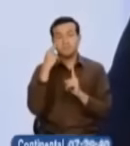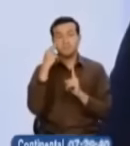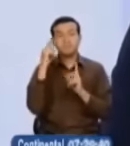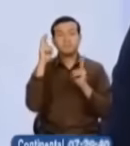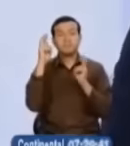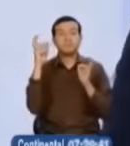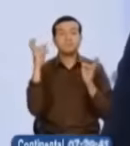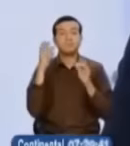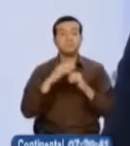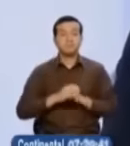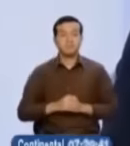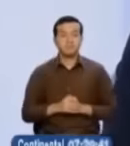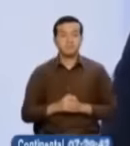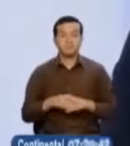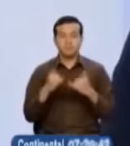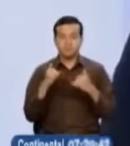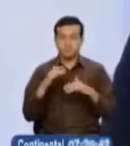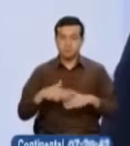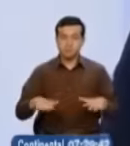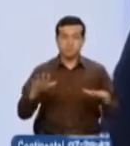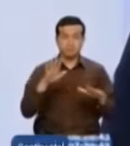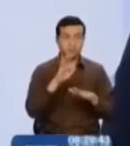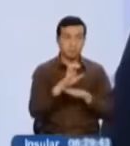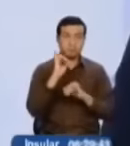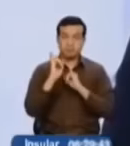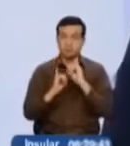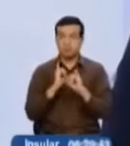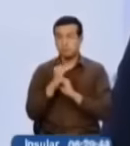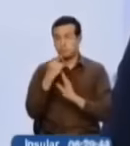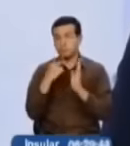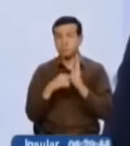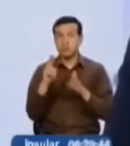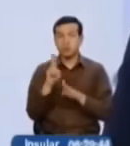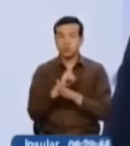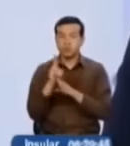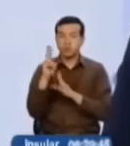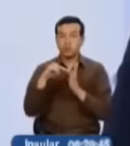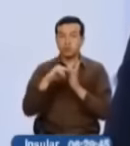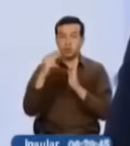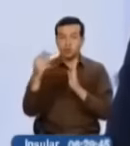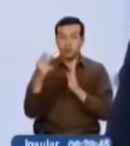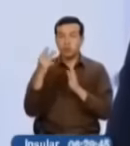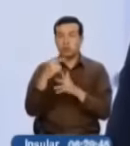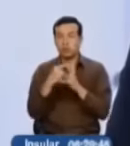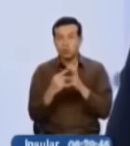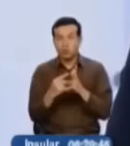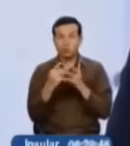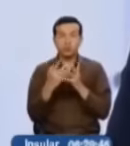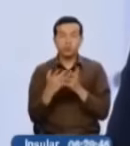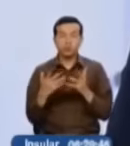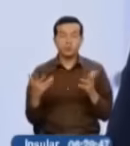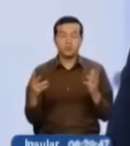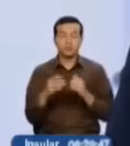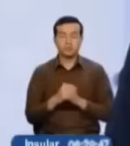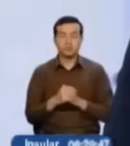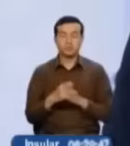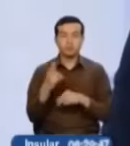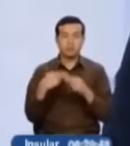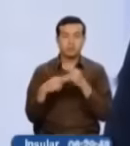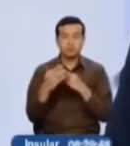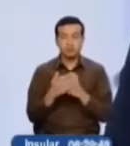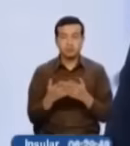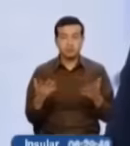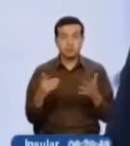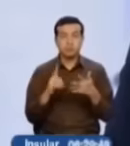solo actuales locales, sino internacionales, como el uso de tecnología, de otro tipo de actores en el mercado,